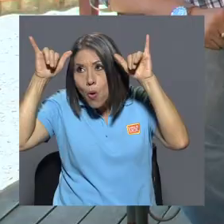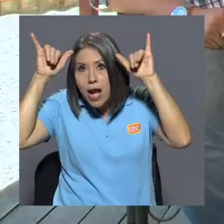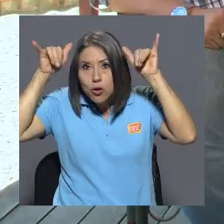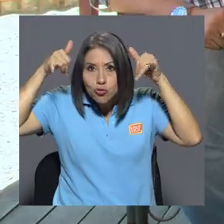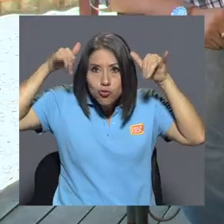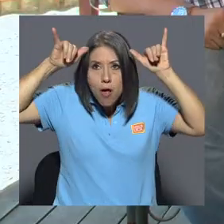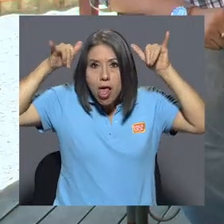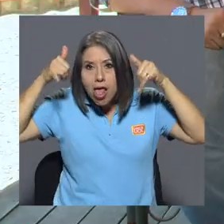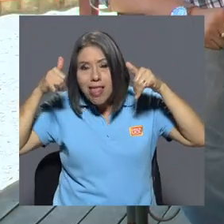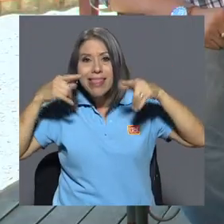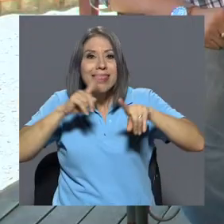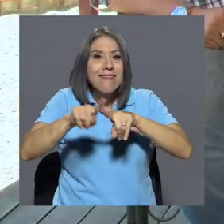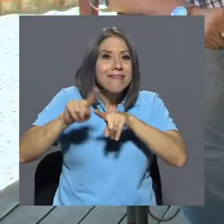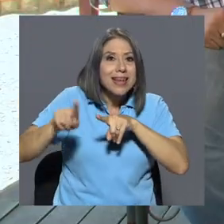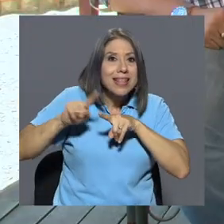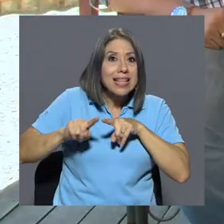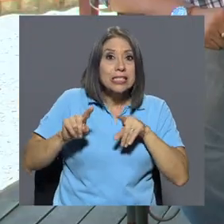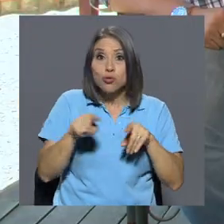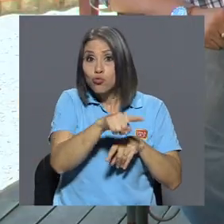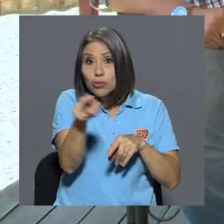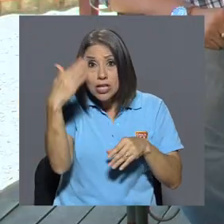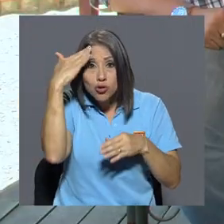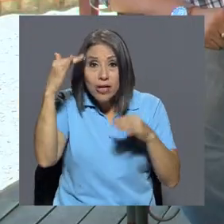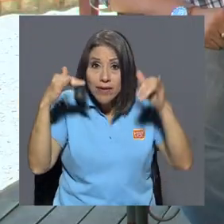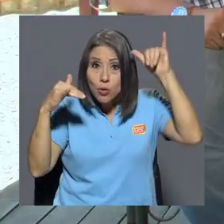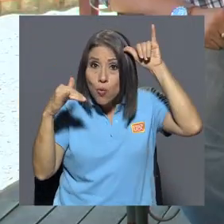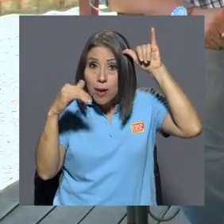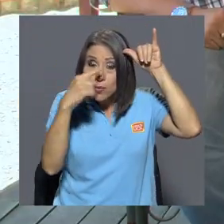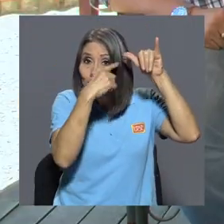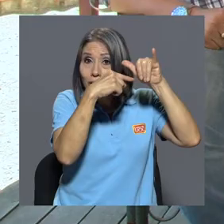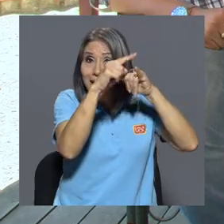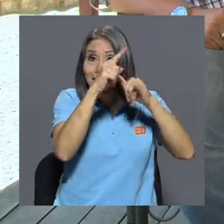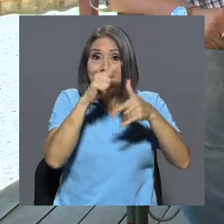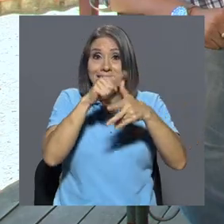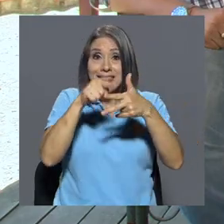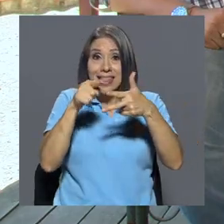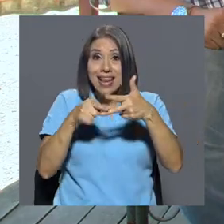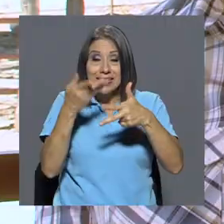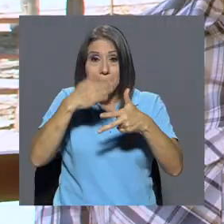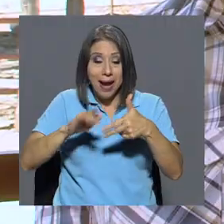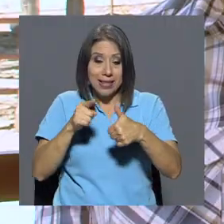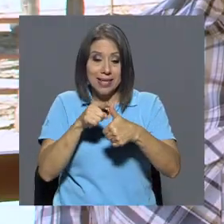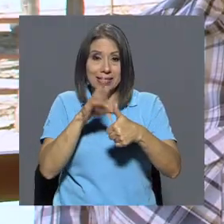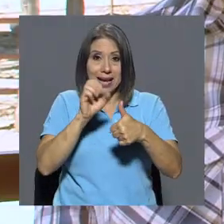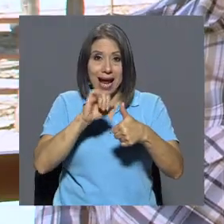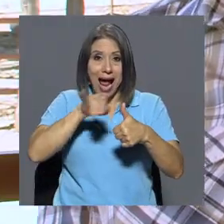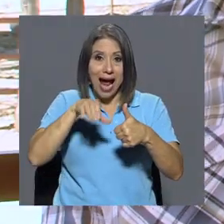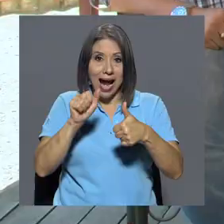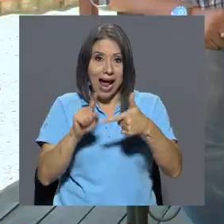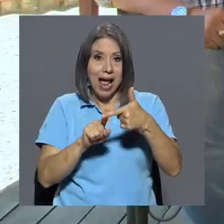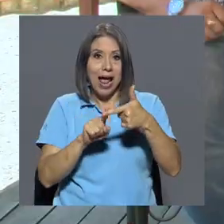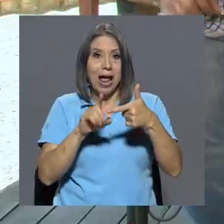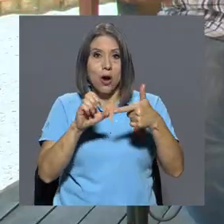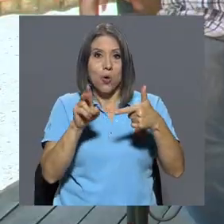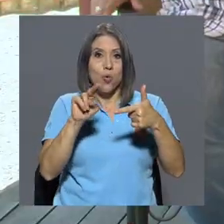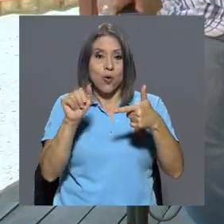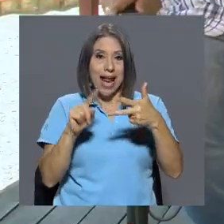que los cuernos, nadie sabía que tienen tres partes. Caja, cuna y diamantes. Y empieza a